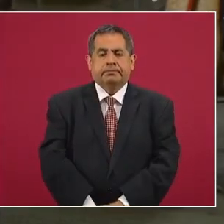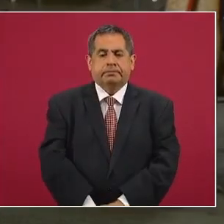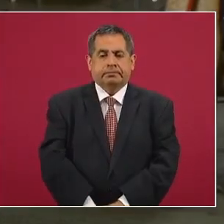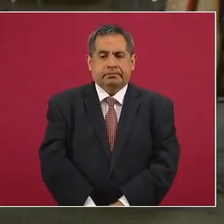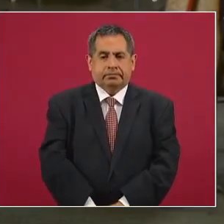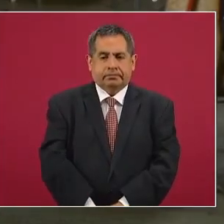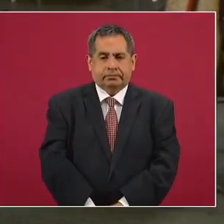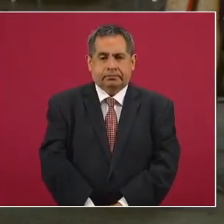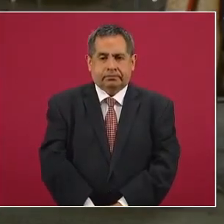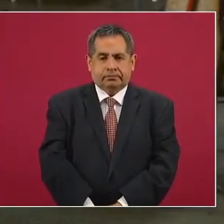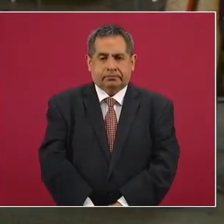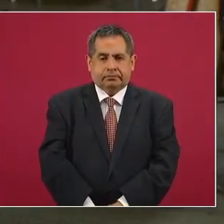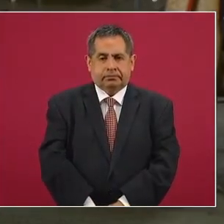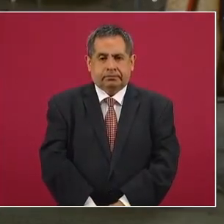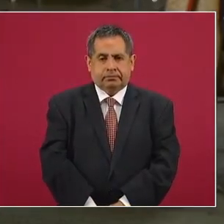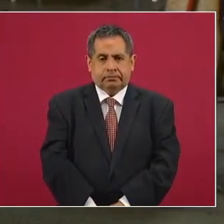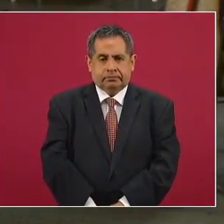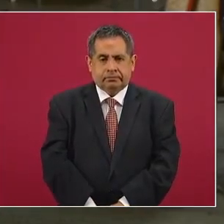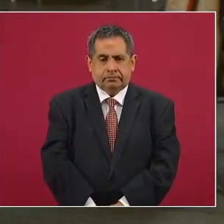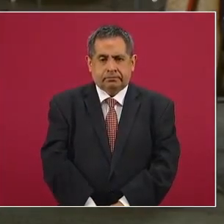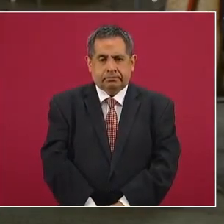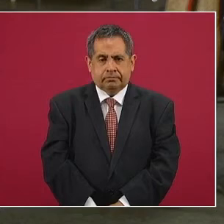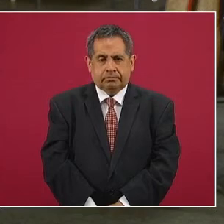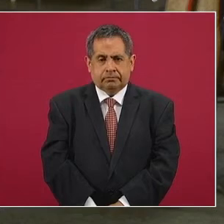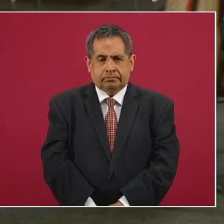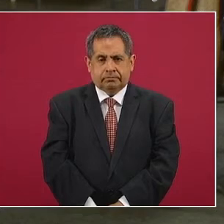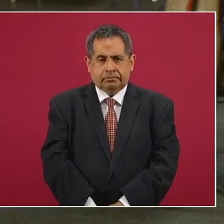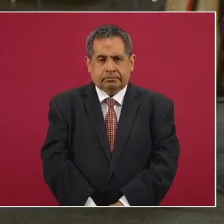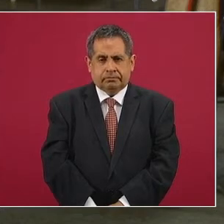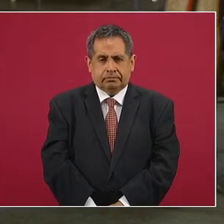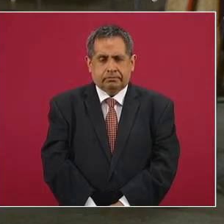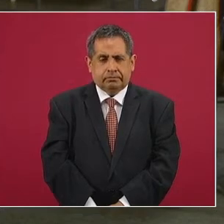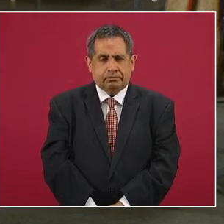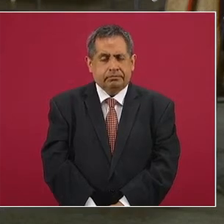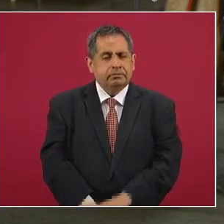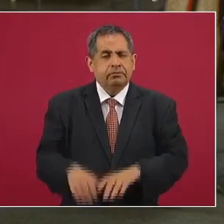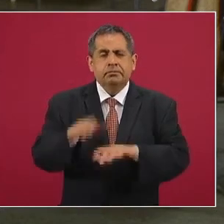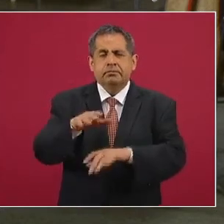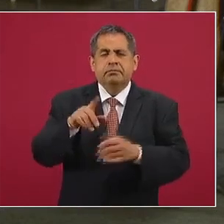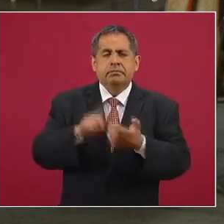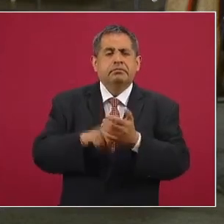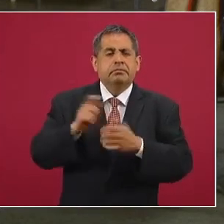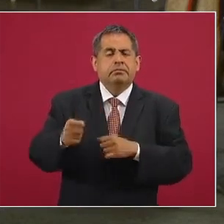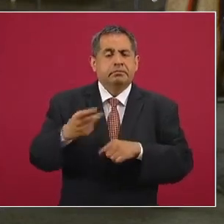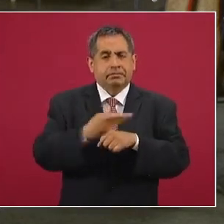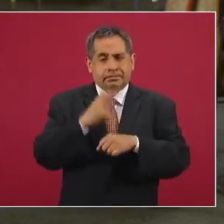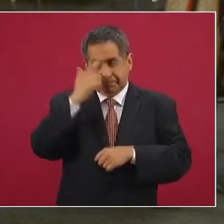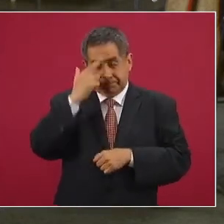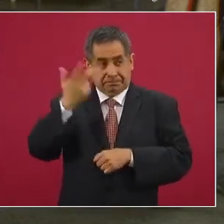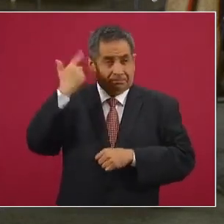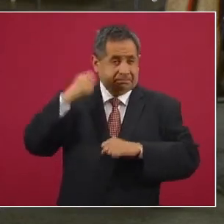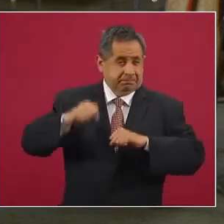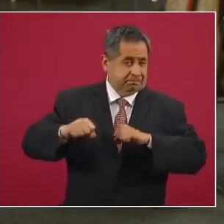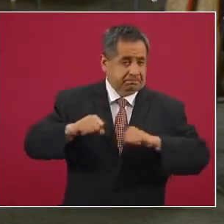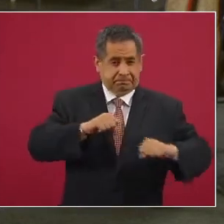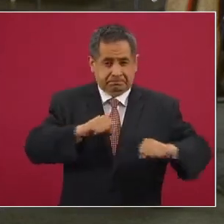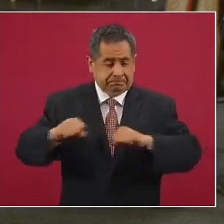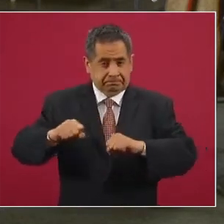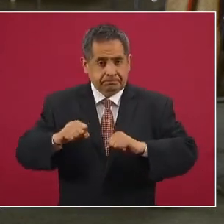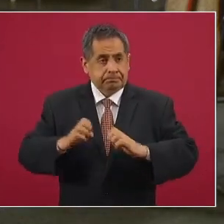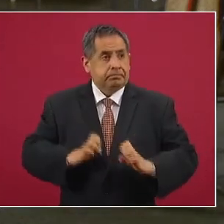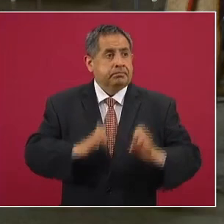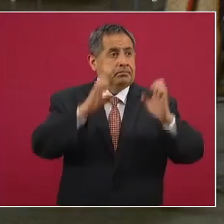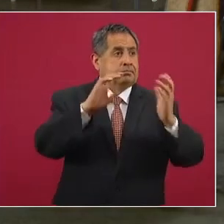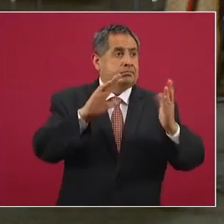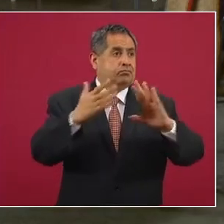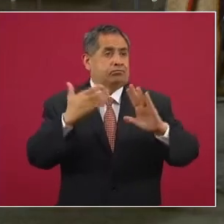que tiene que ver con la cuestión de… Gracias. Lo que tiene que ver con, después de los sismos, los inmuebles que resultaron dañados, y